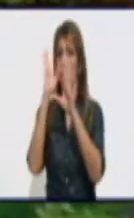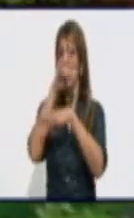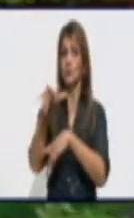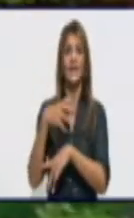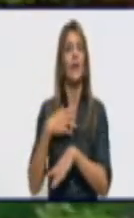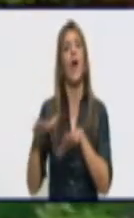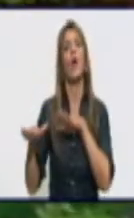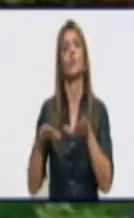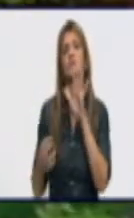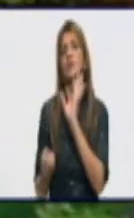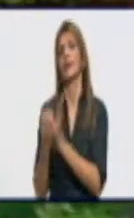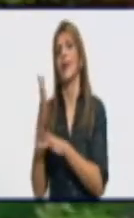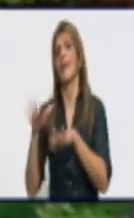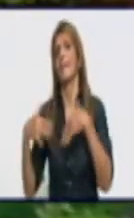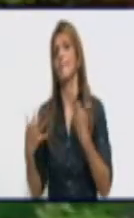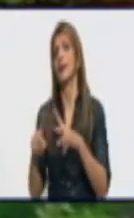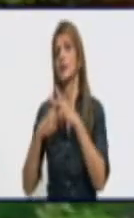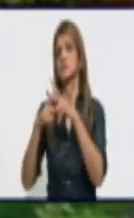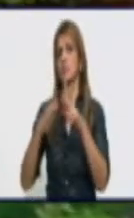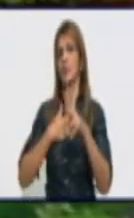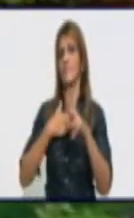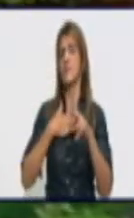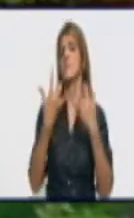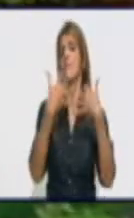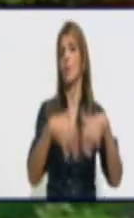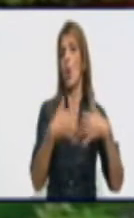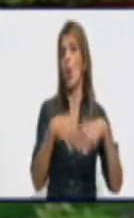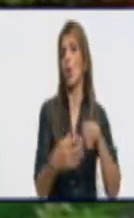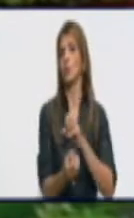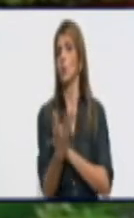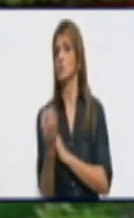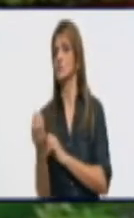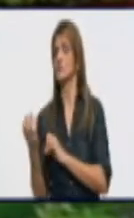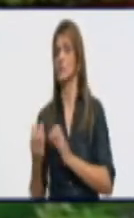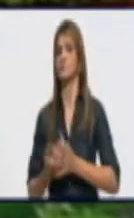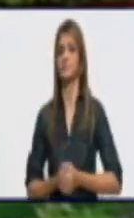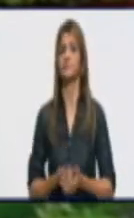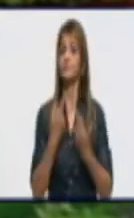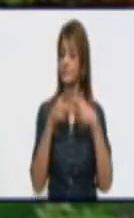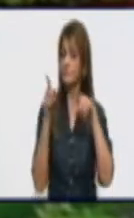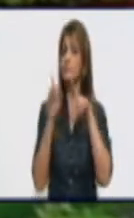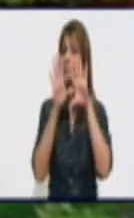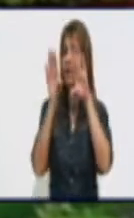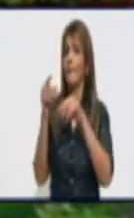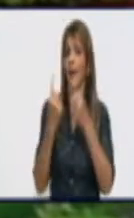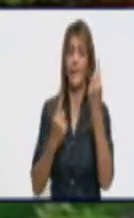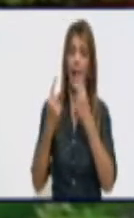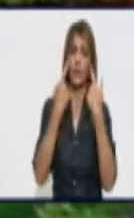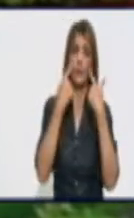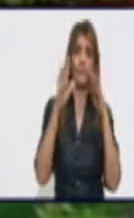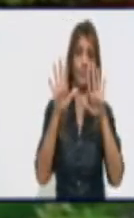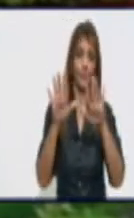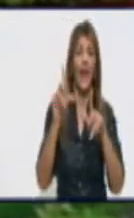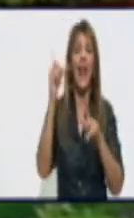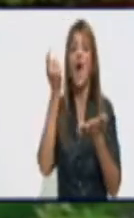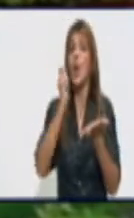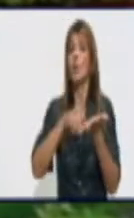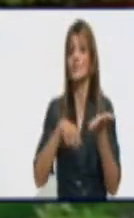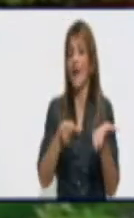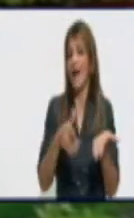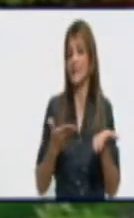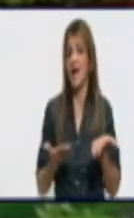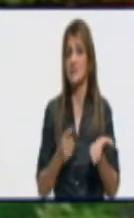tema importante, Rogelio. La contratación. Y mira que aquí se ha hablado de que no puede ser un hecho formal, de que no puede